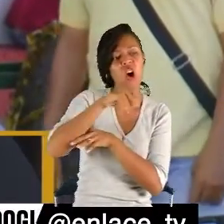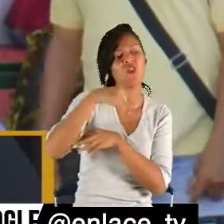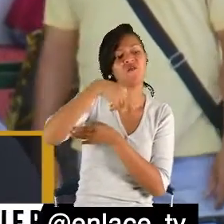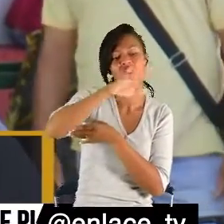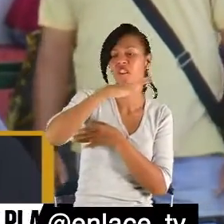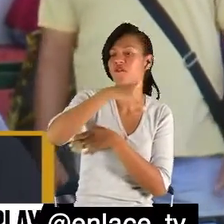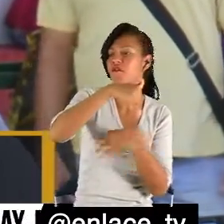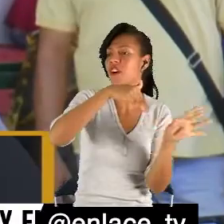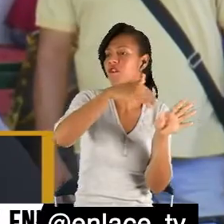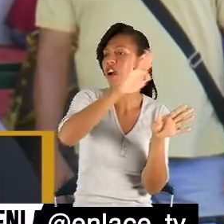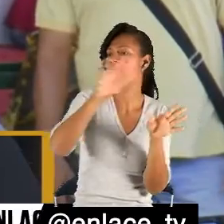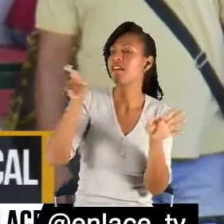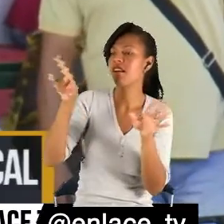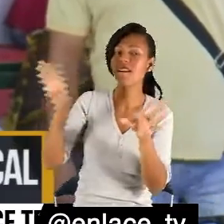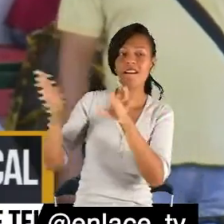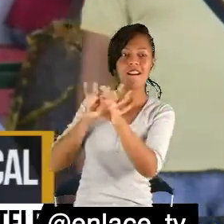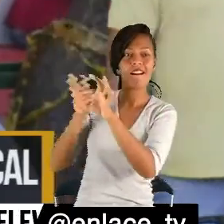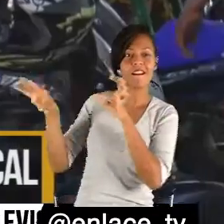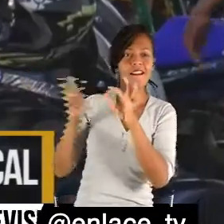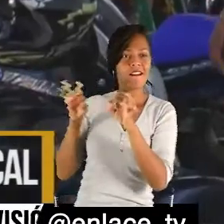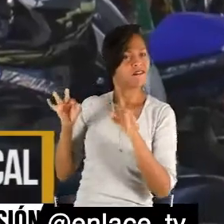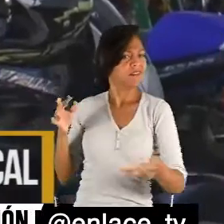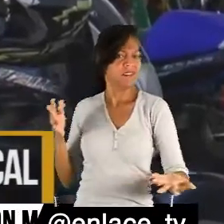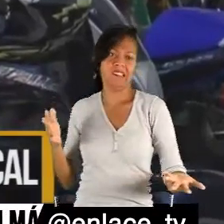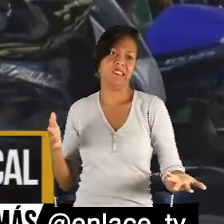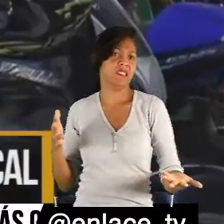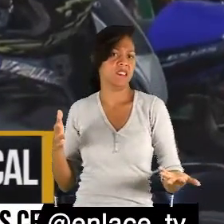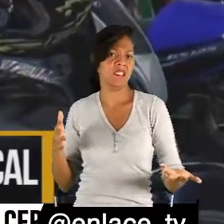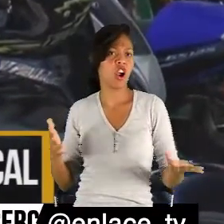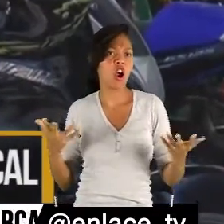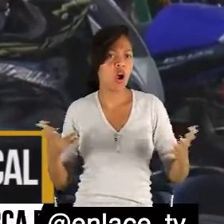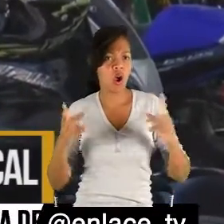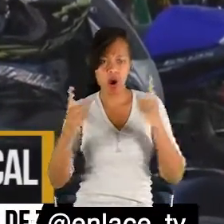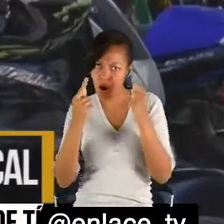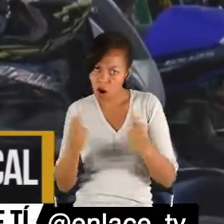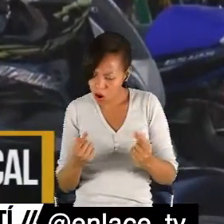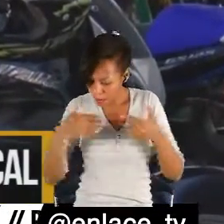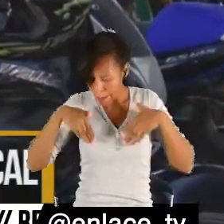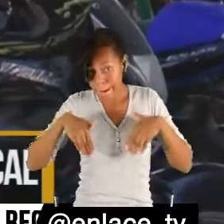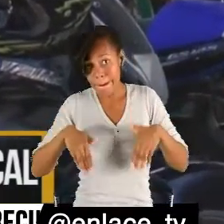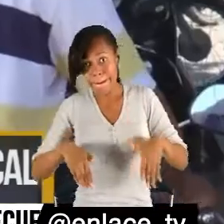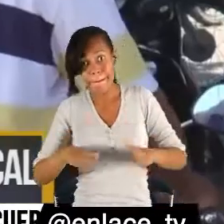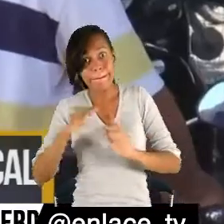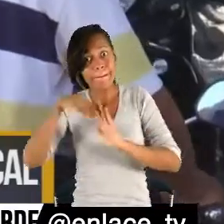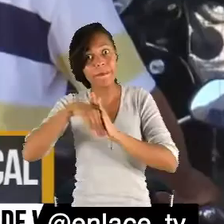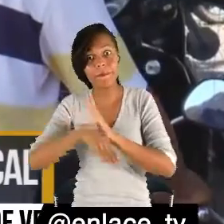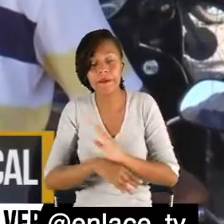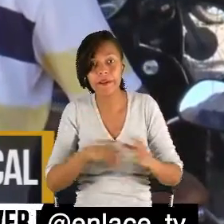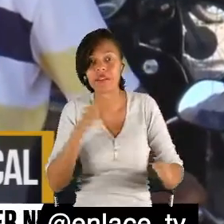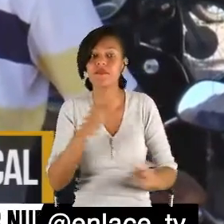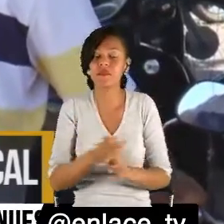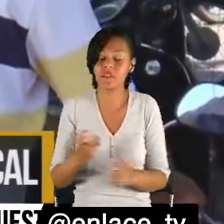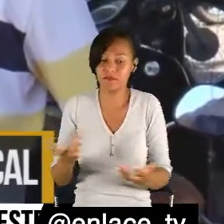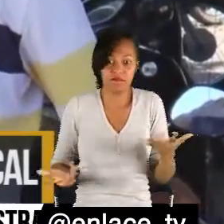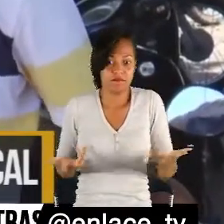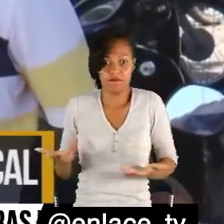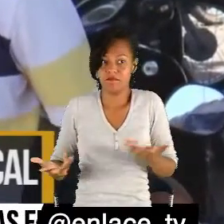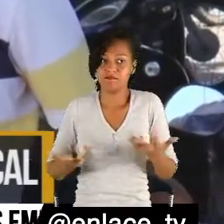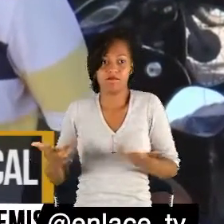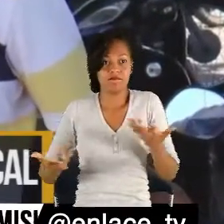de barrancabermeja a una crisis son una situación económica lamentosa e incómoda para nosotros estar